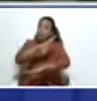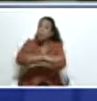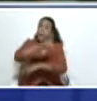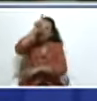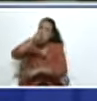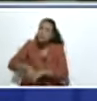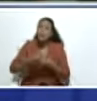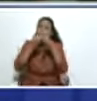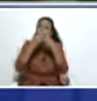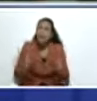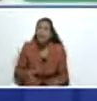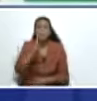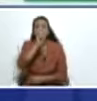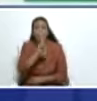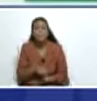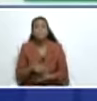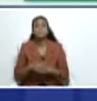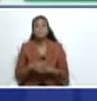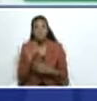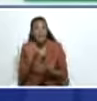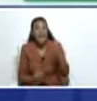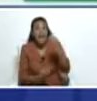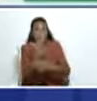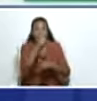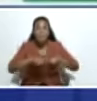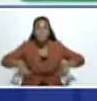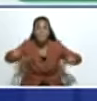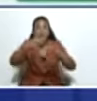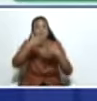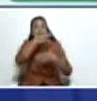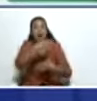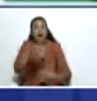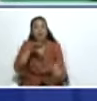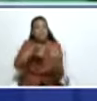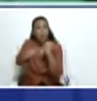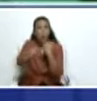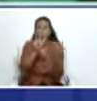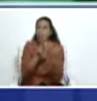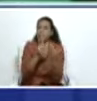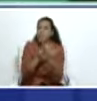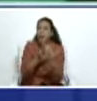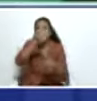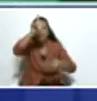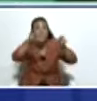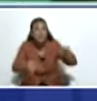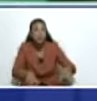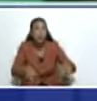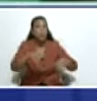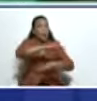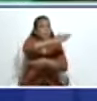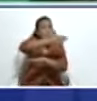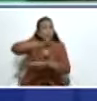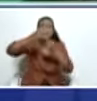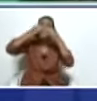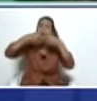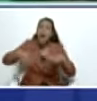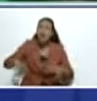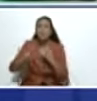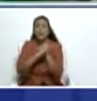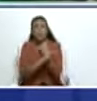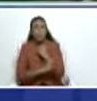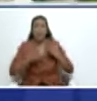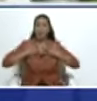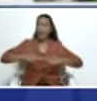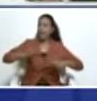humano. Así como también la creación de espacios que faciliten la conexión entre el ciudadano y un entorno natural como parques